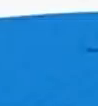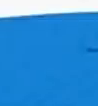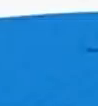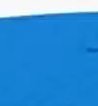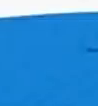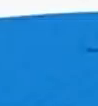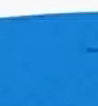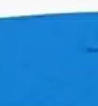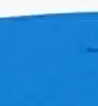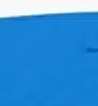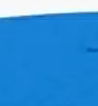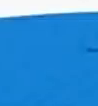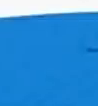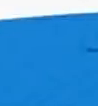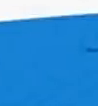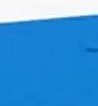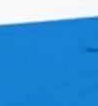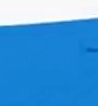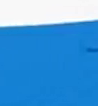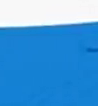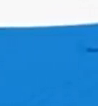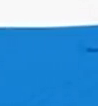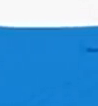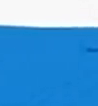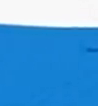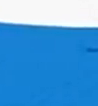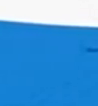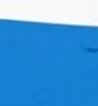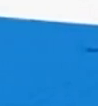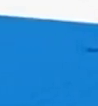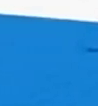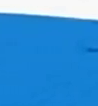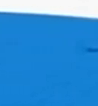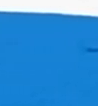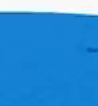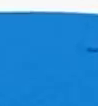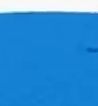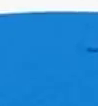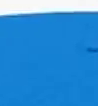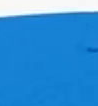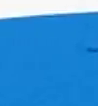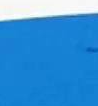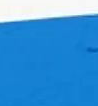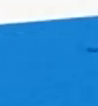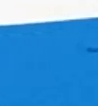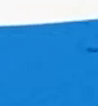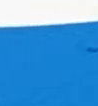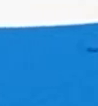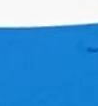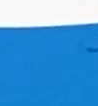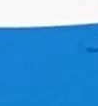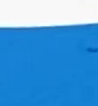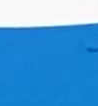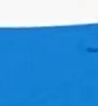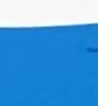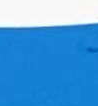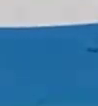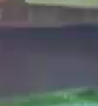La confianza de cumplir tus sueños. Bienvenidos al sorteo Loto.